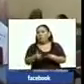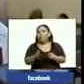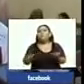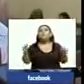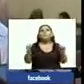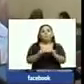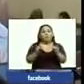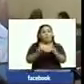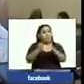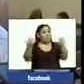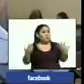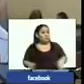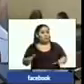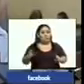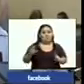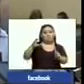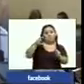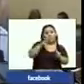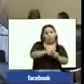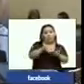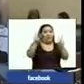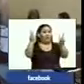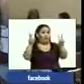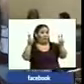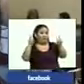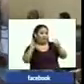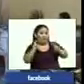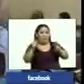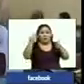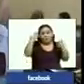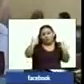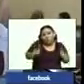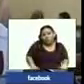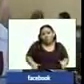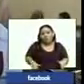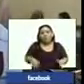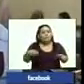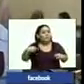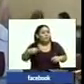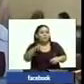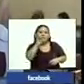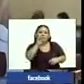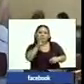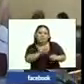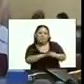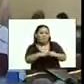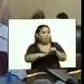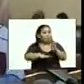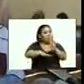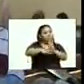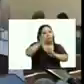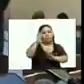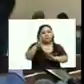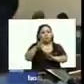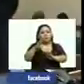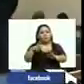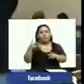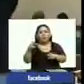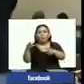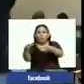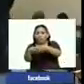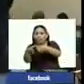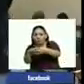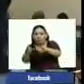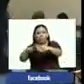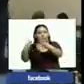Y finalmente también la violencia sexual que vivieron muchas de las víctimas. Siempre apuntan a que ha sido un nivel de violencia, ya sea por grupos